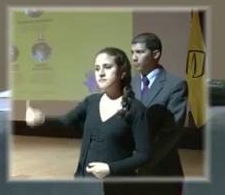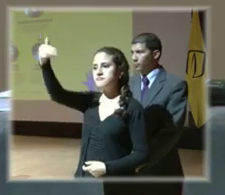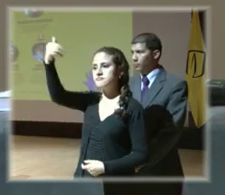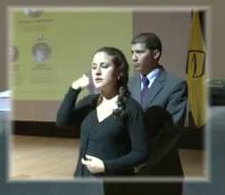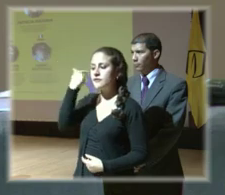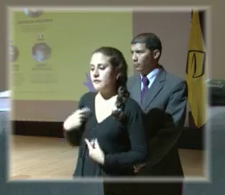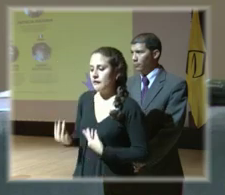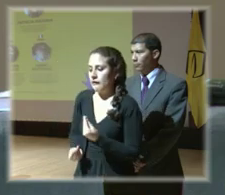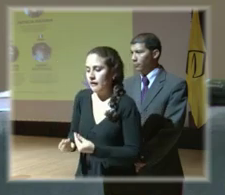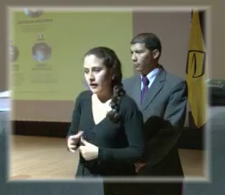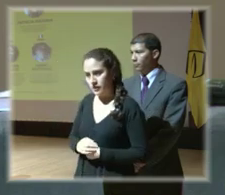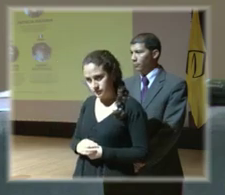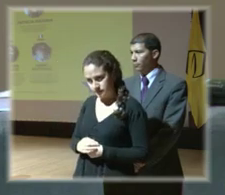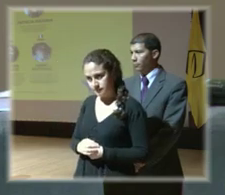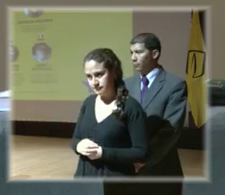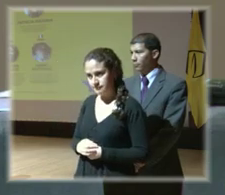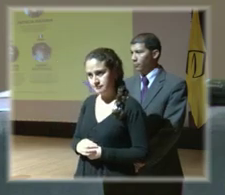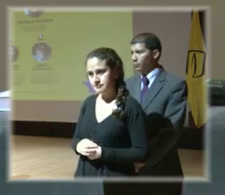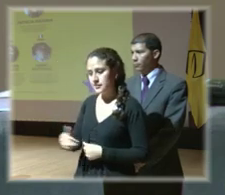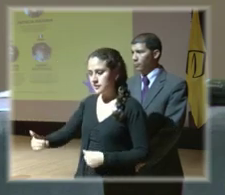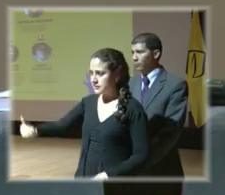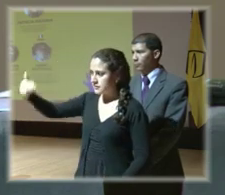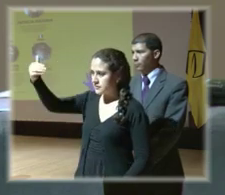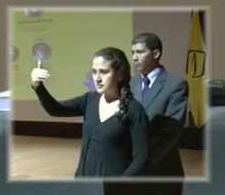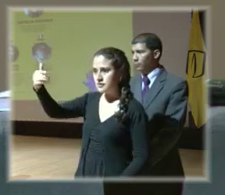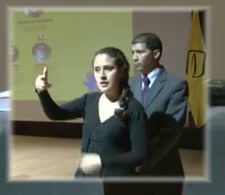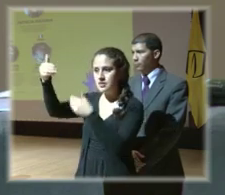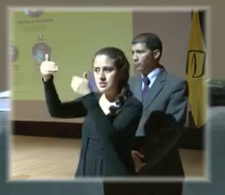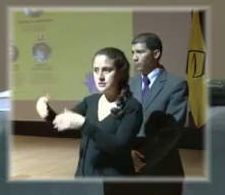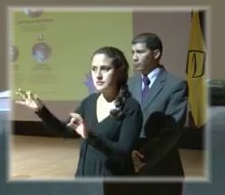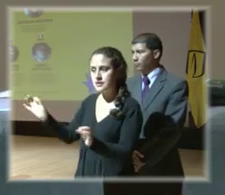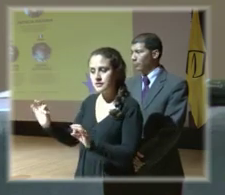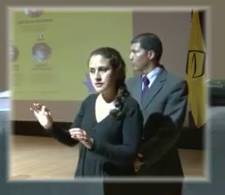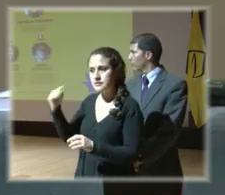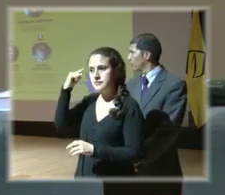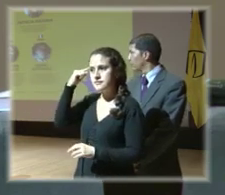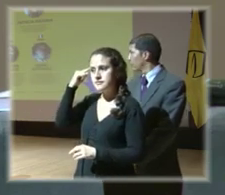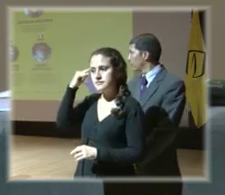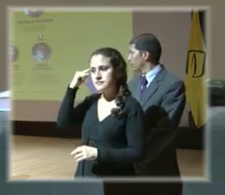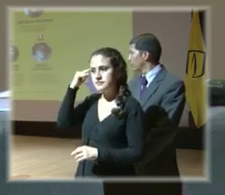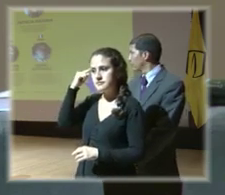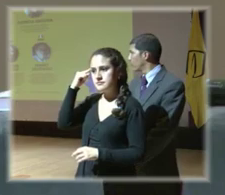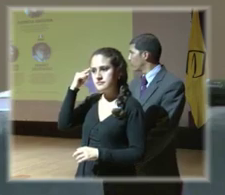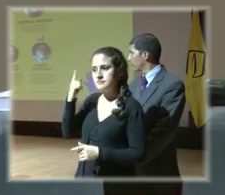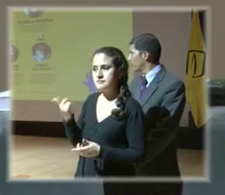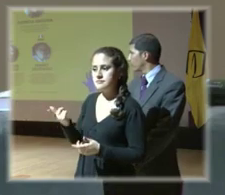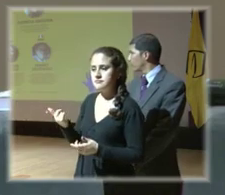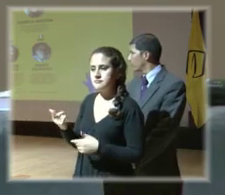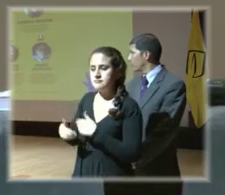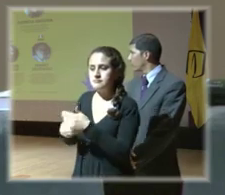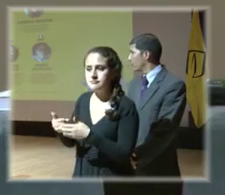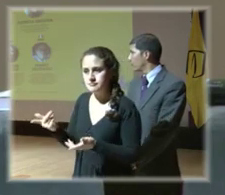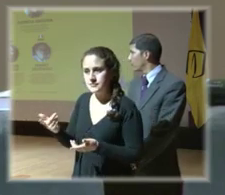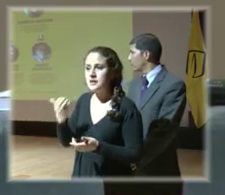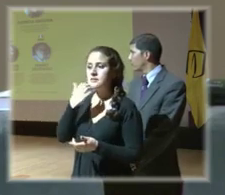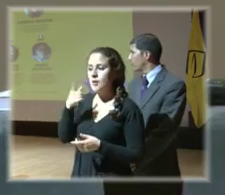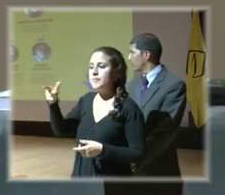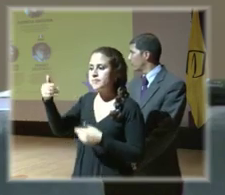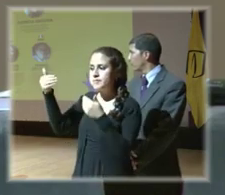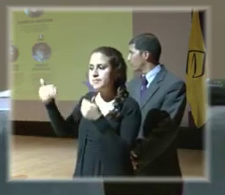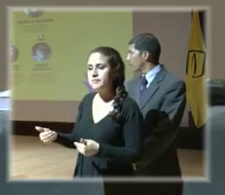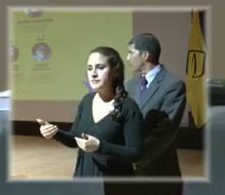adulto? Porque si el adulto no tiene discapacidad, lo que hace este órgano es abrir la puerta y la persona sale a la calle, pero si la persona tiene